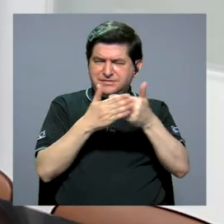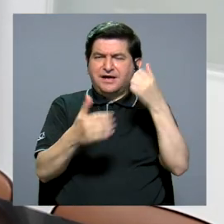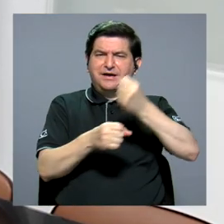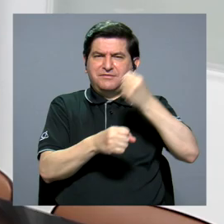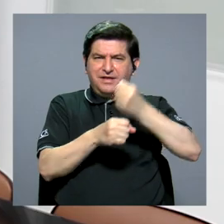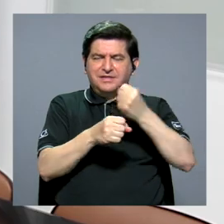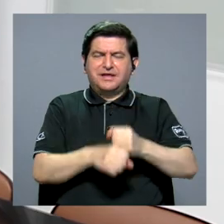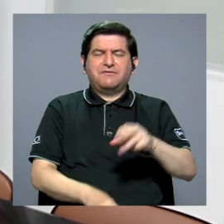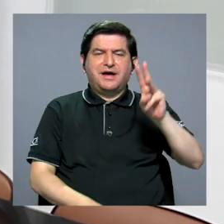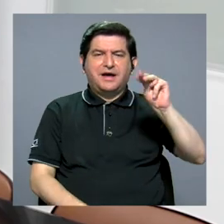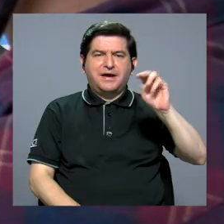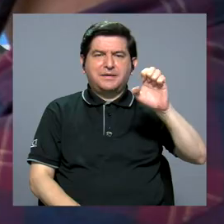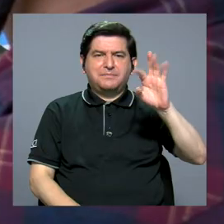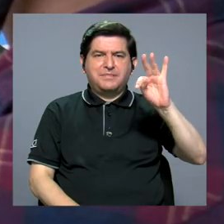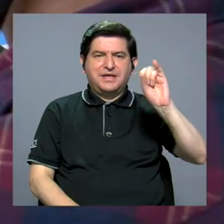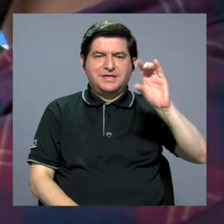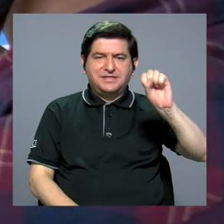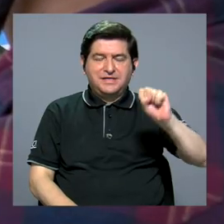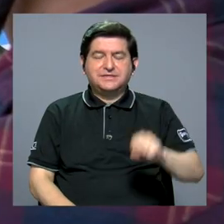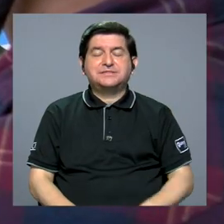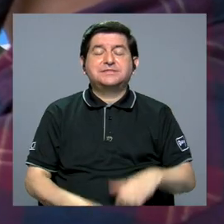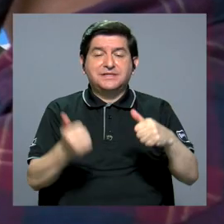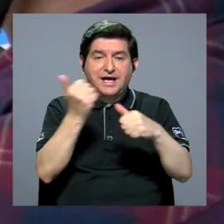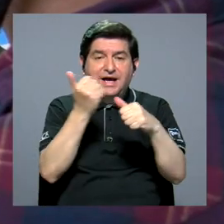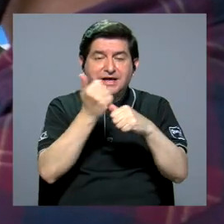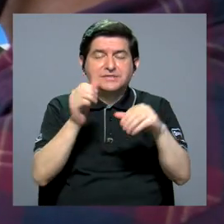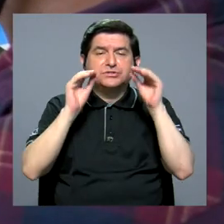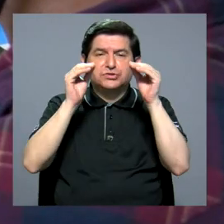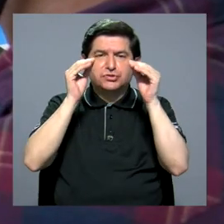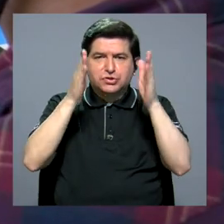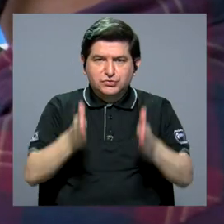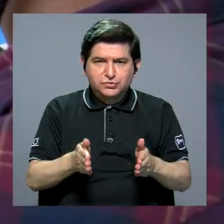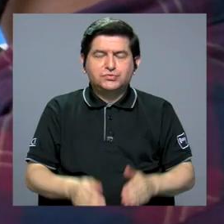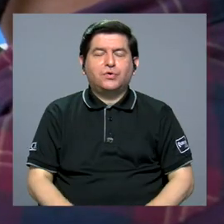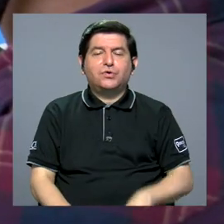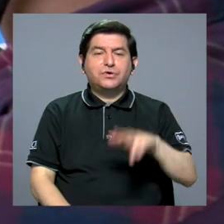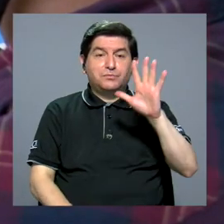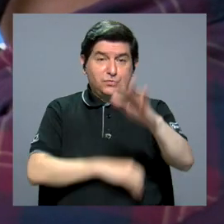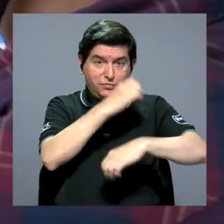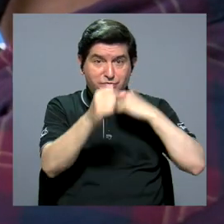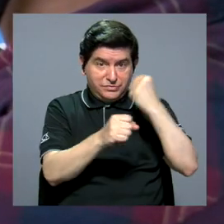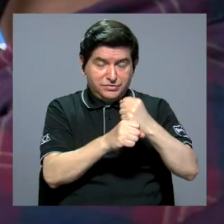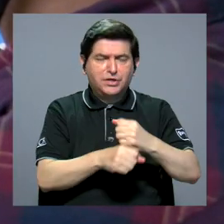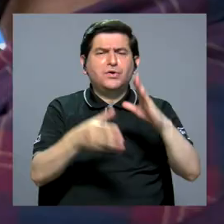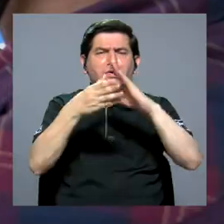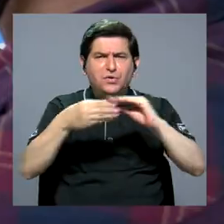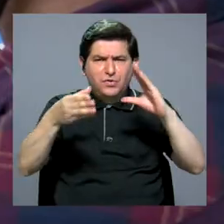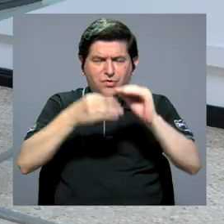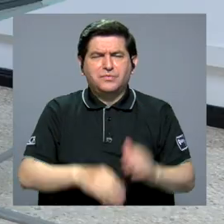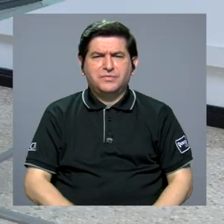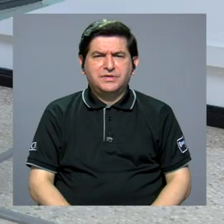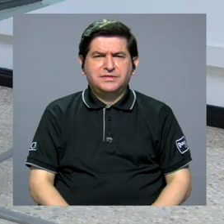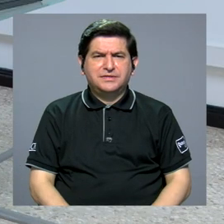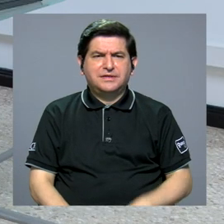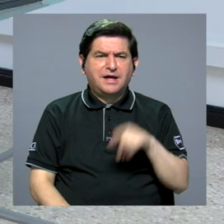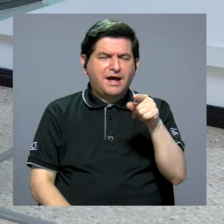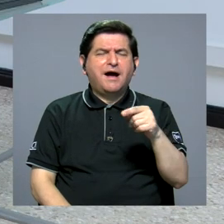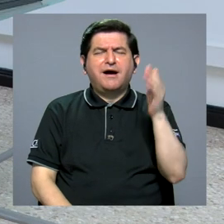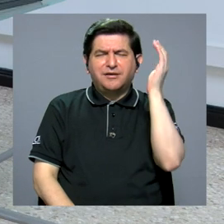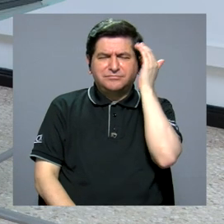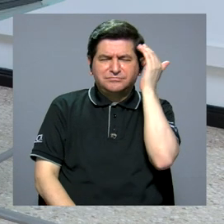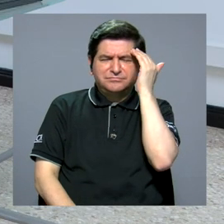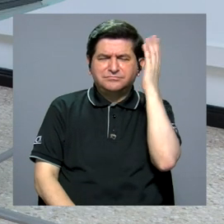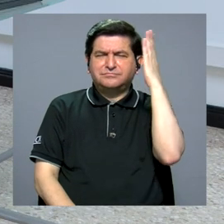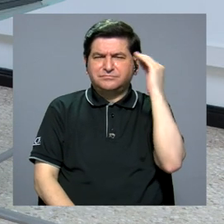muy de cerca el quehacer de METICS, pues fue asesor docente de la unidad durante 5 años. Él nos comentó cómo le permite